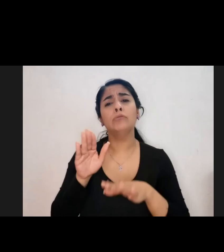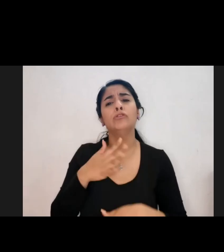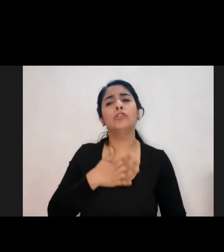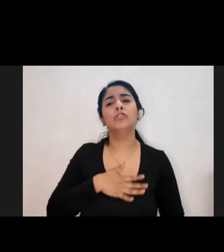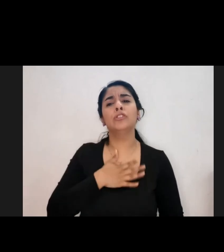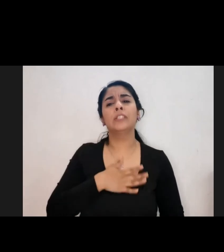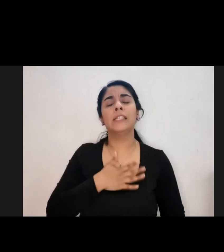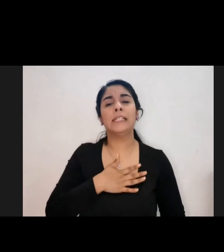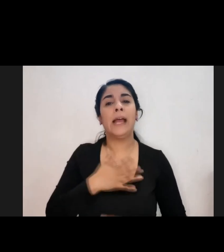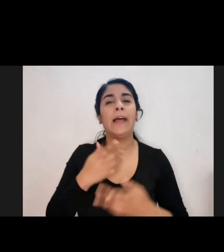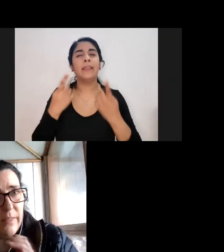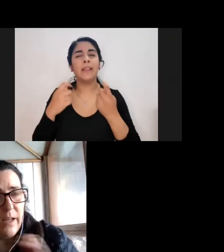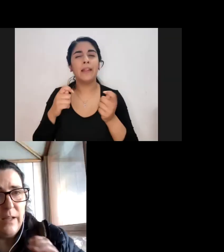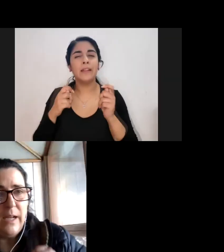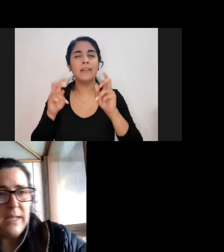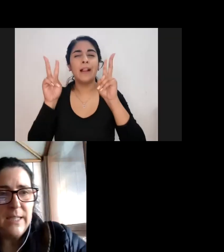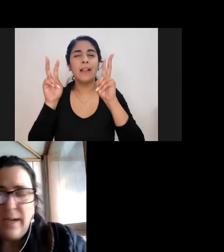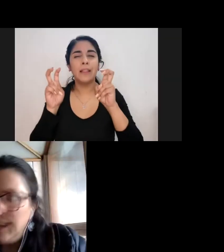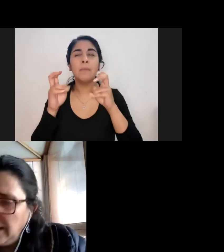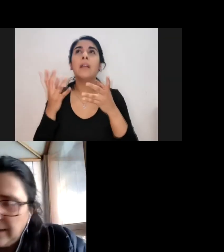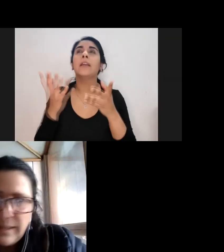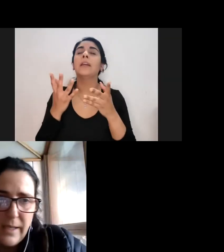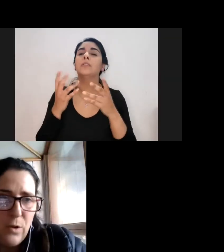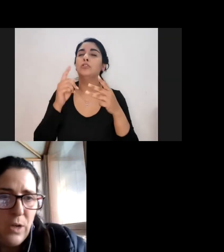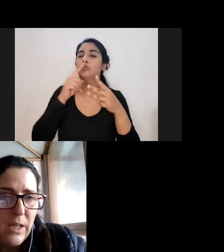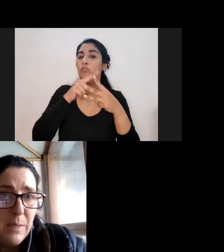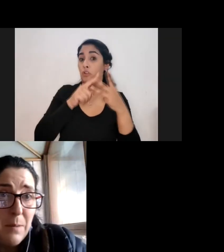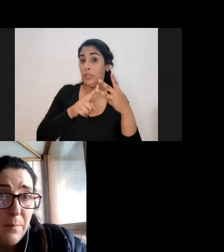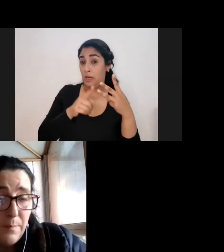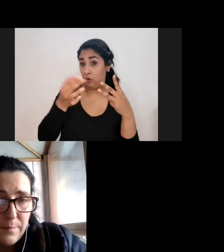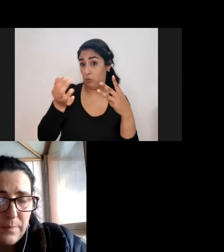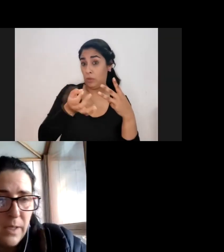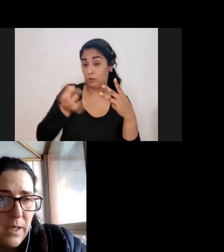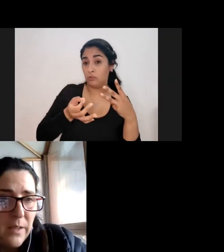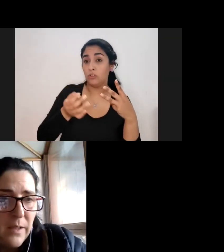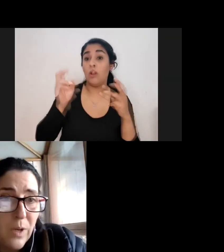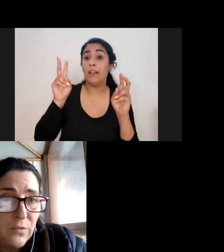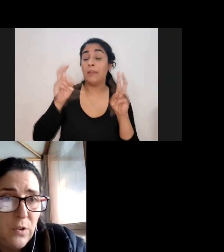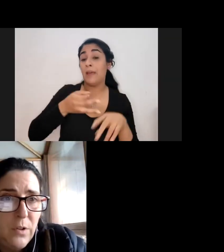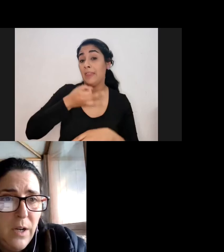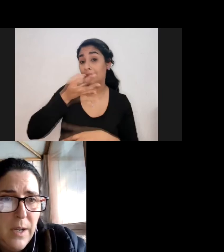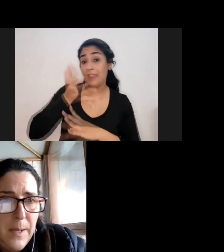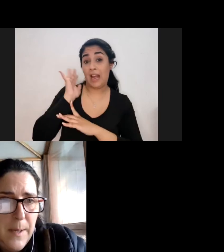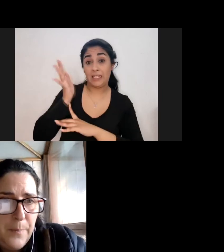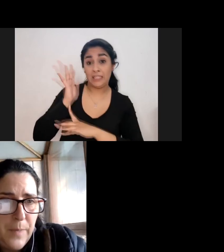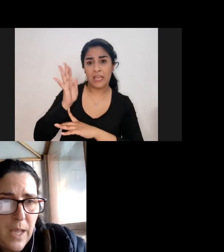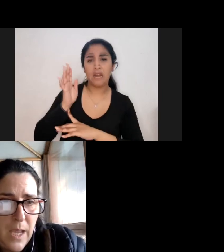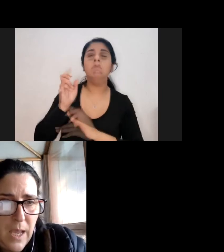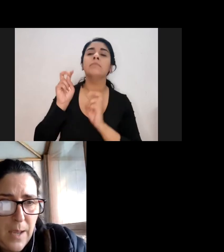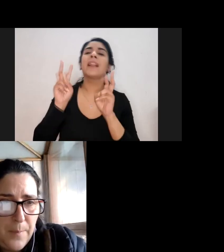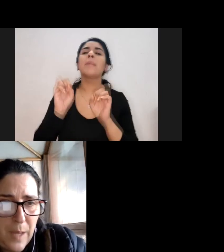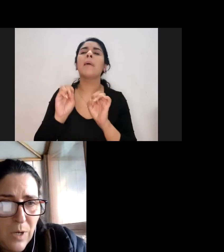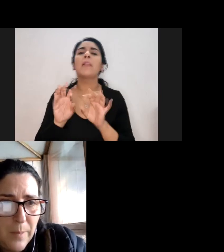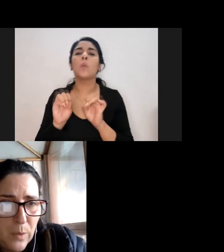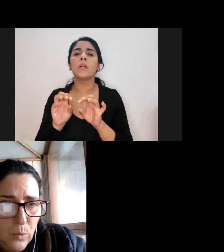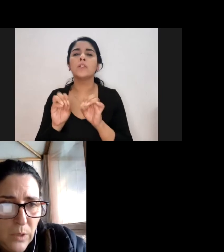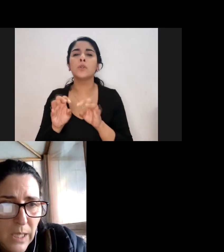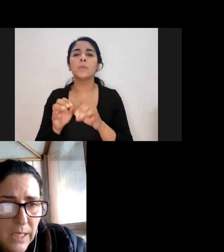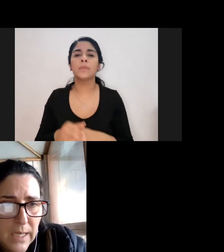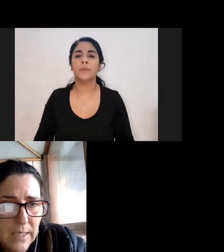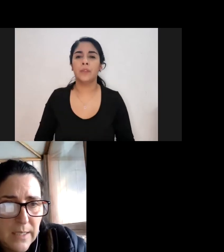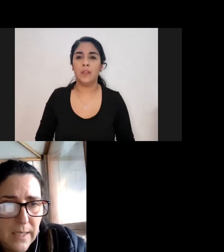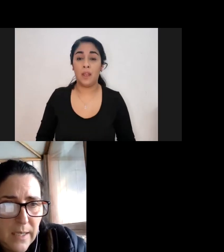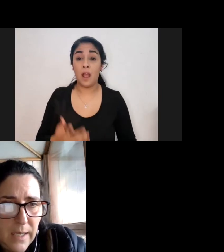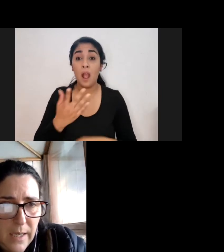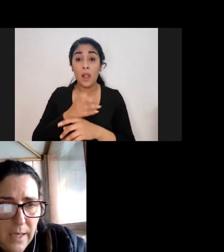tratando de abordar como los tres ejes de la charla, con el tema de educación. Hay una